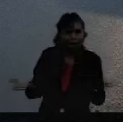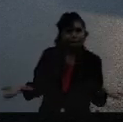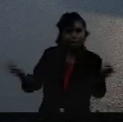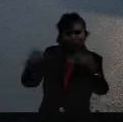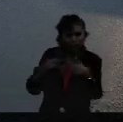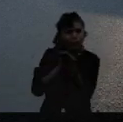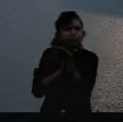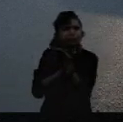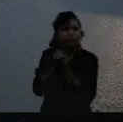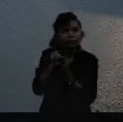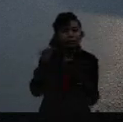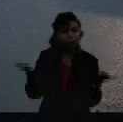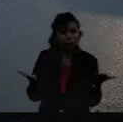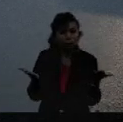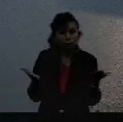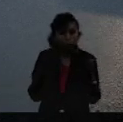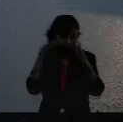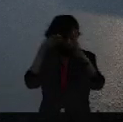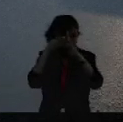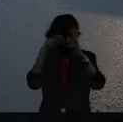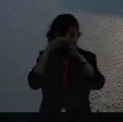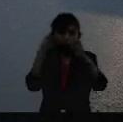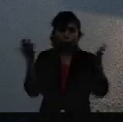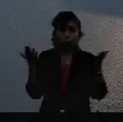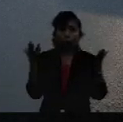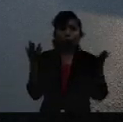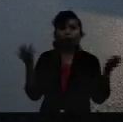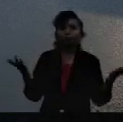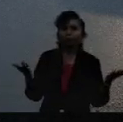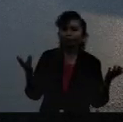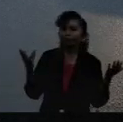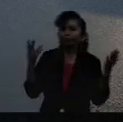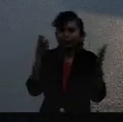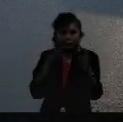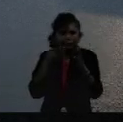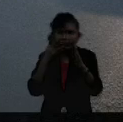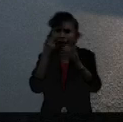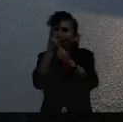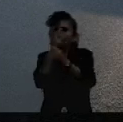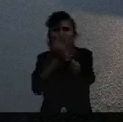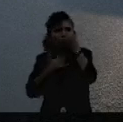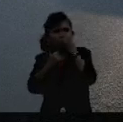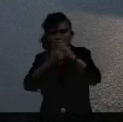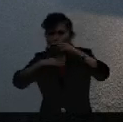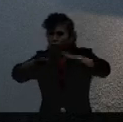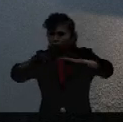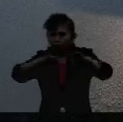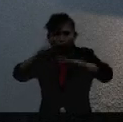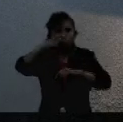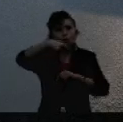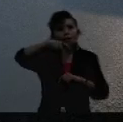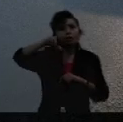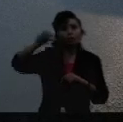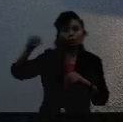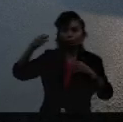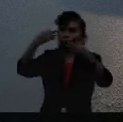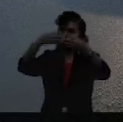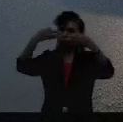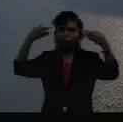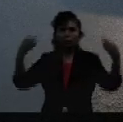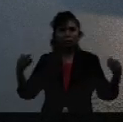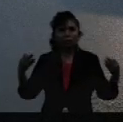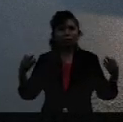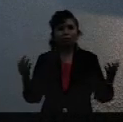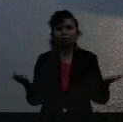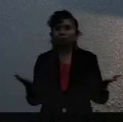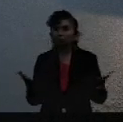decidida a este desafío a este desafío para hac de Quintana ro una tierra cada